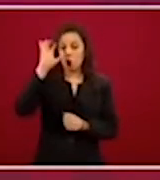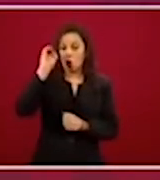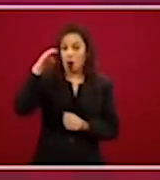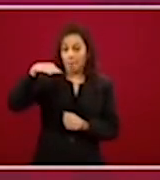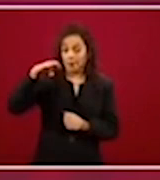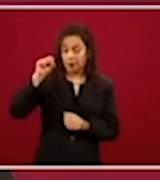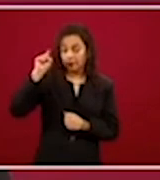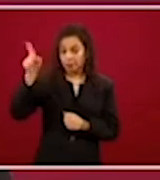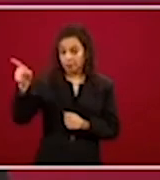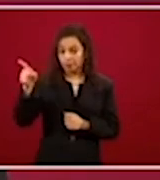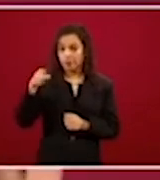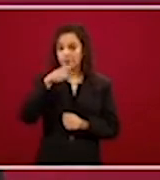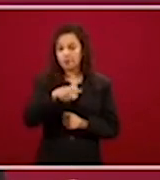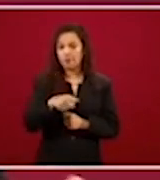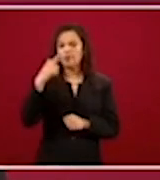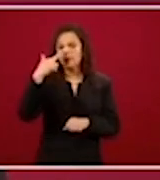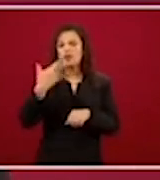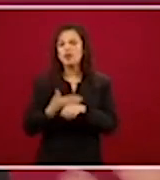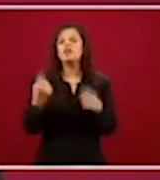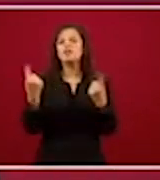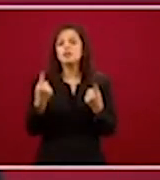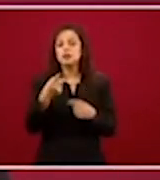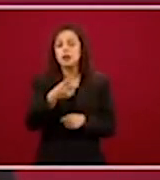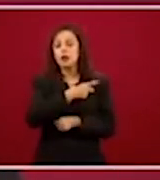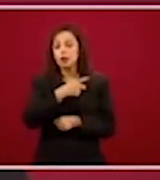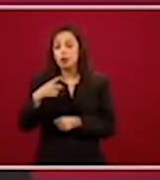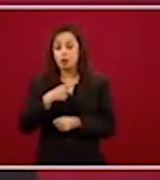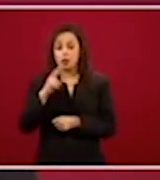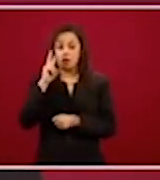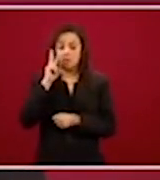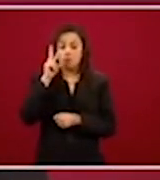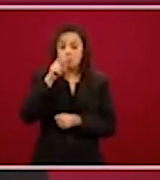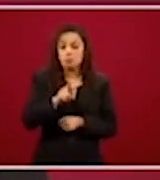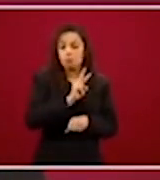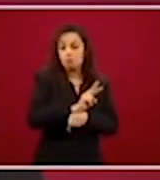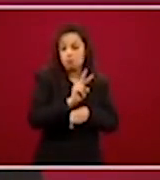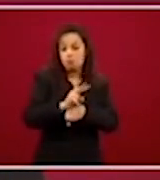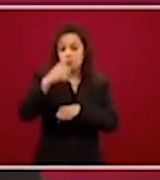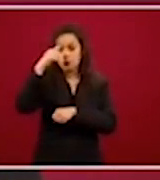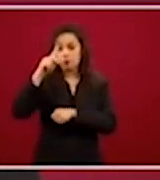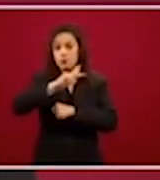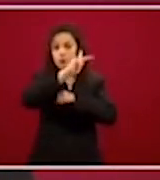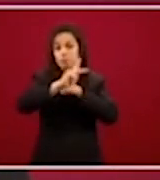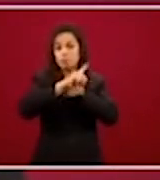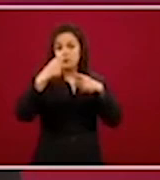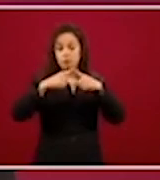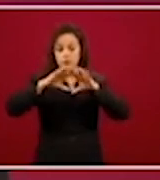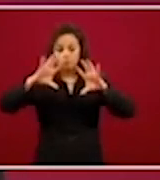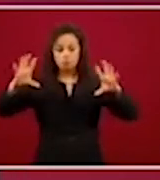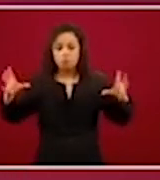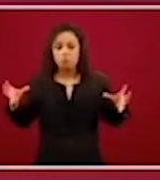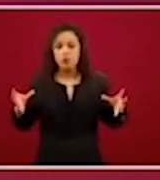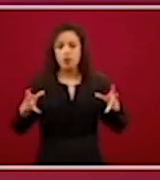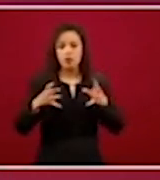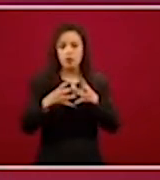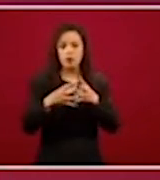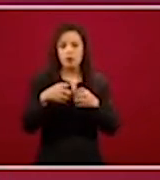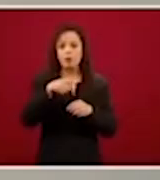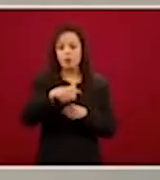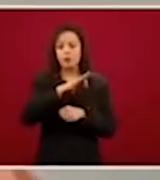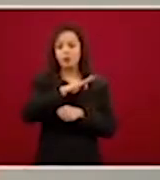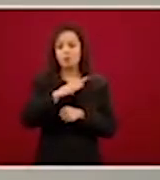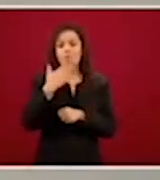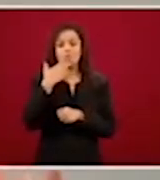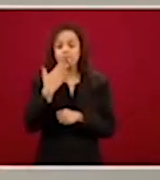es velar por la capacidad y la solidaridad entre países para proteger a los que están en mayor adversidad.